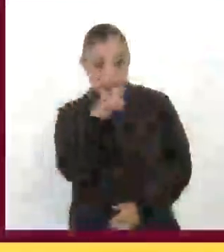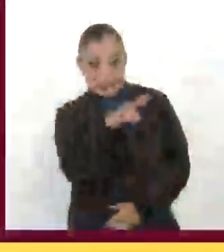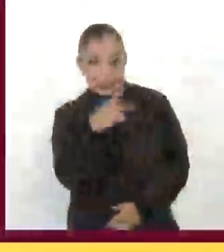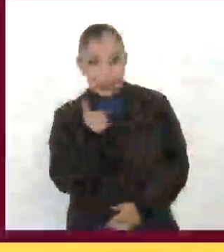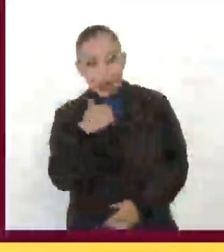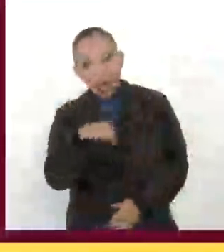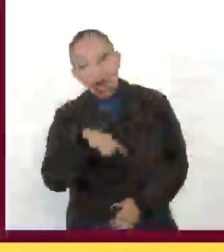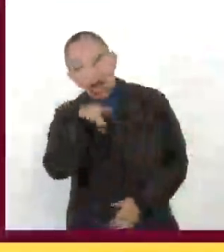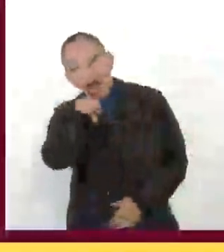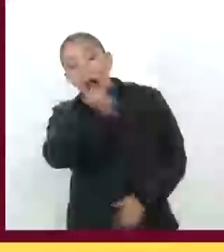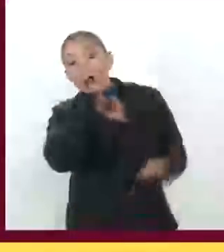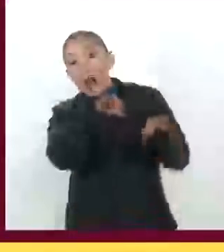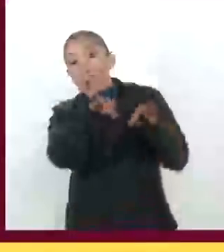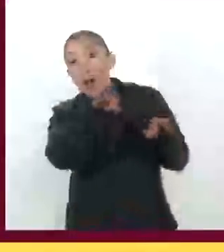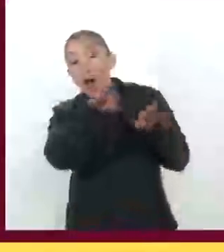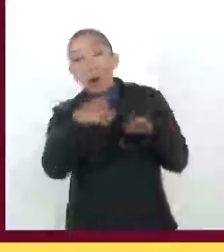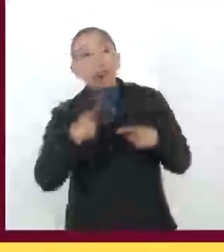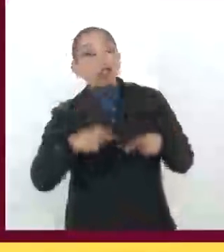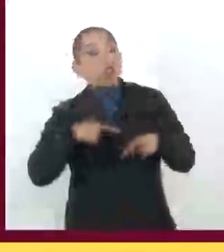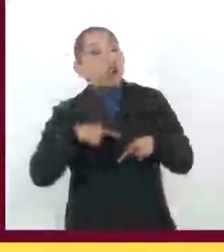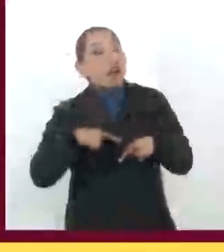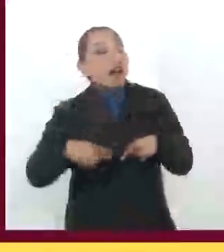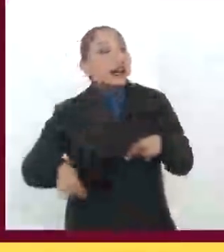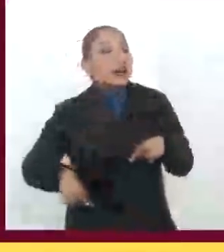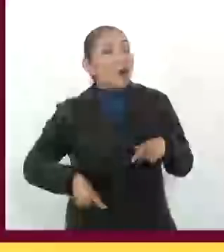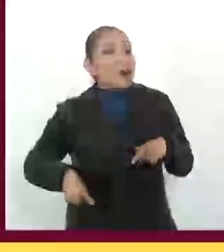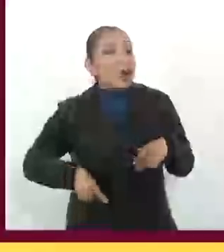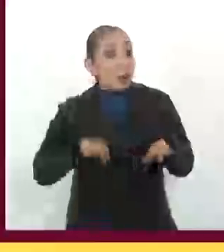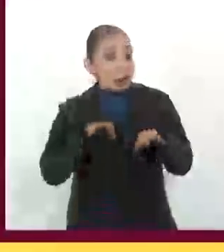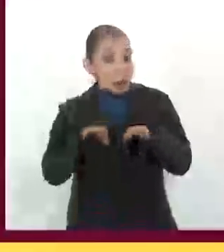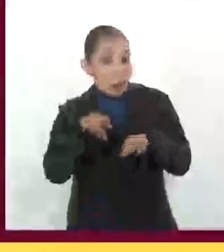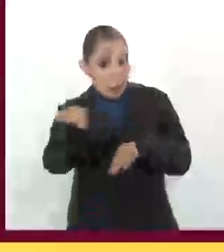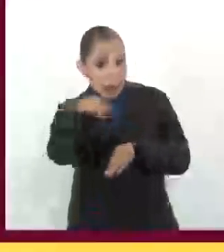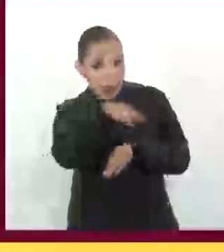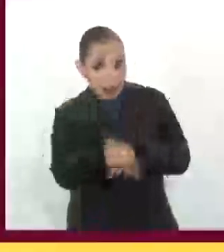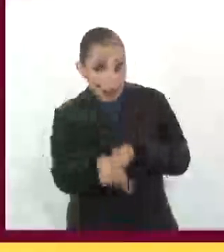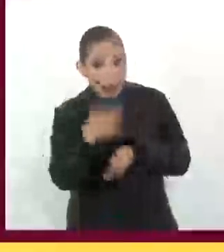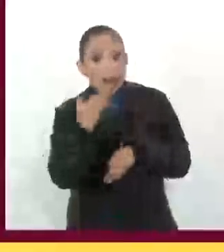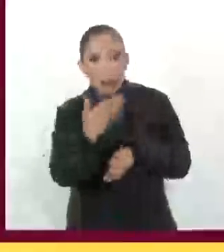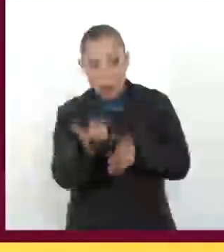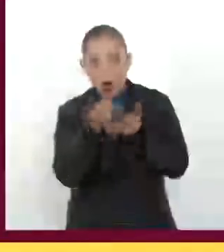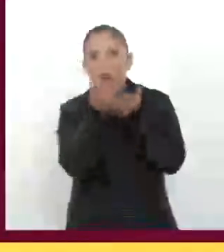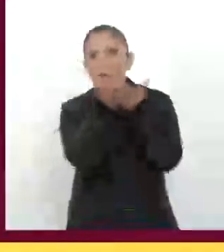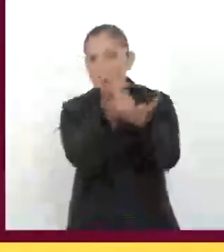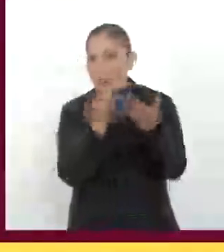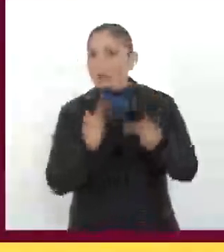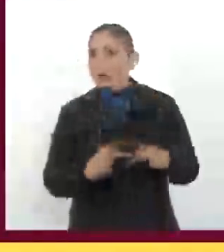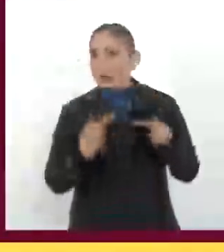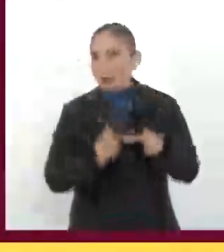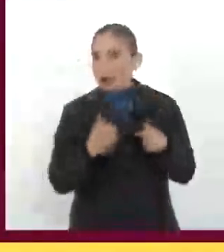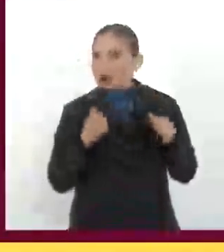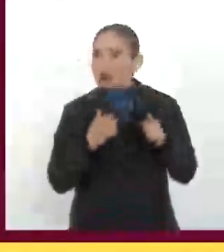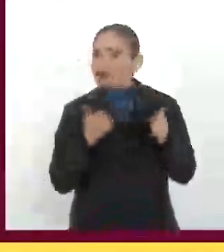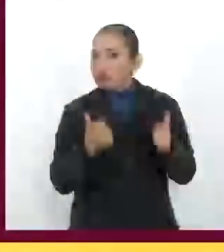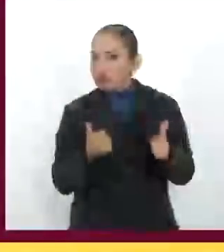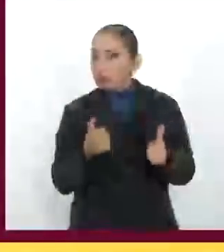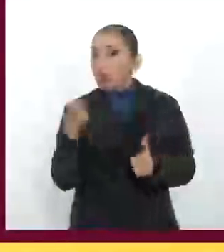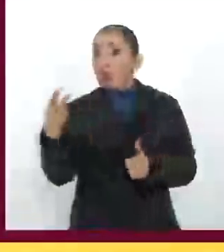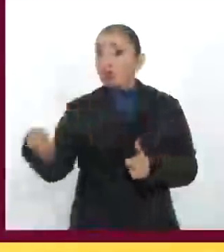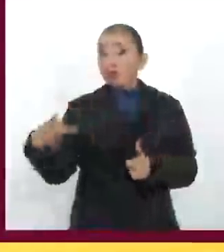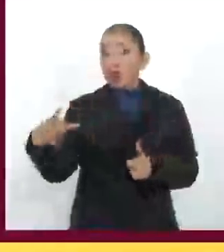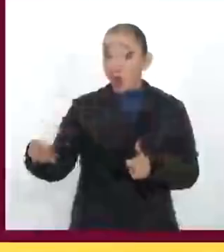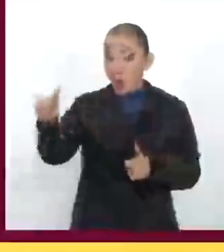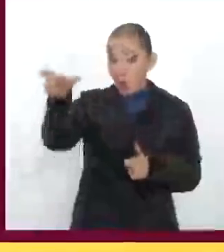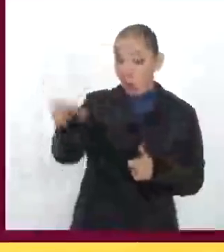Como pudieron ver, las acciones de las y los servidores públicos son importantes para el beneficio de las personas. De